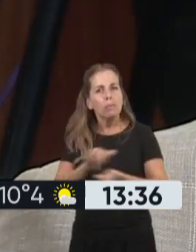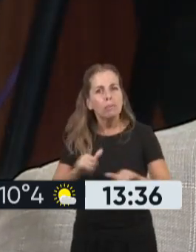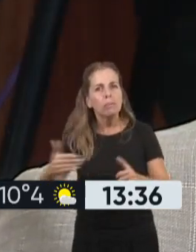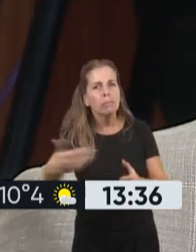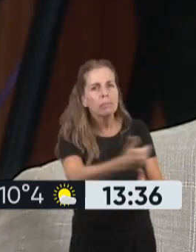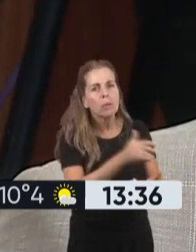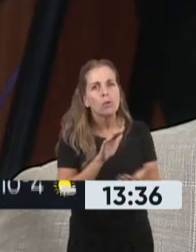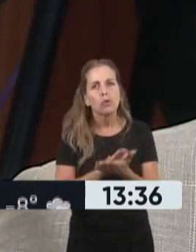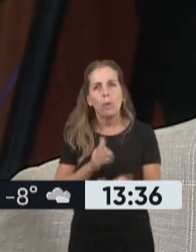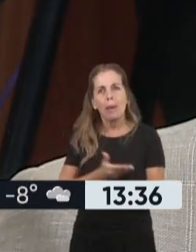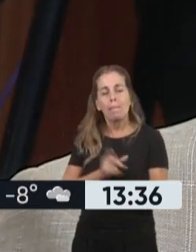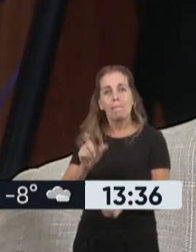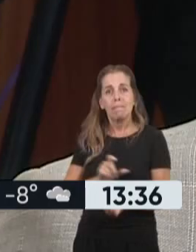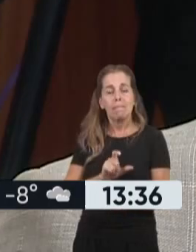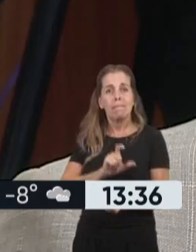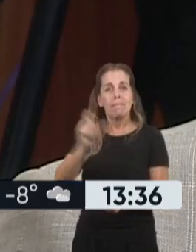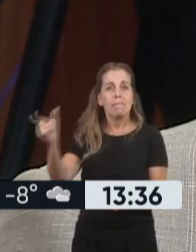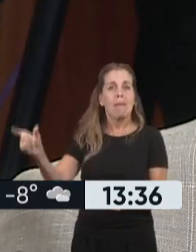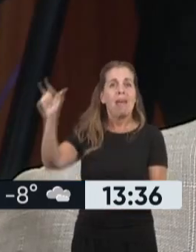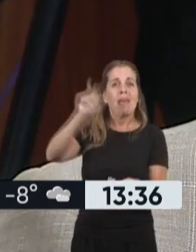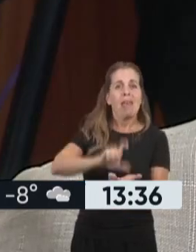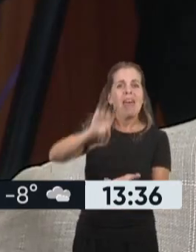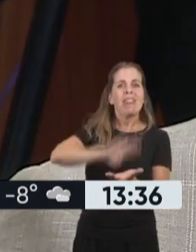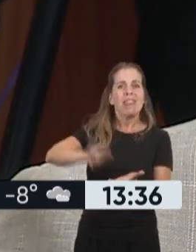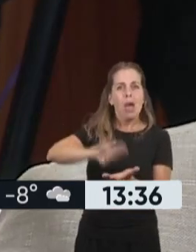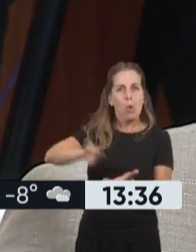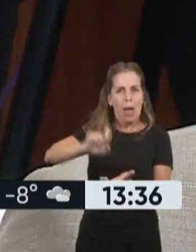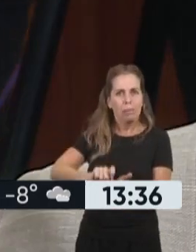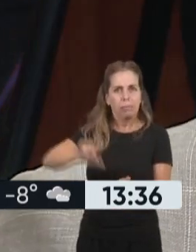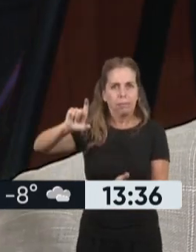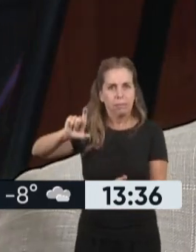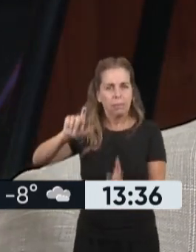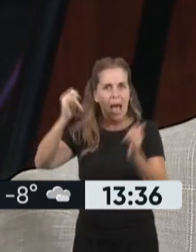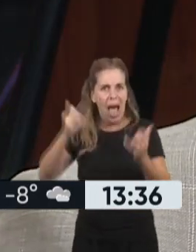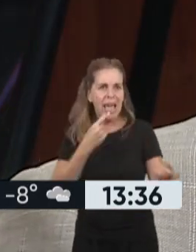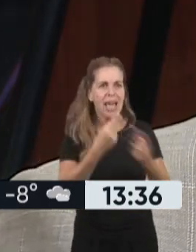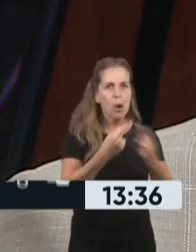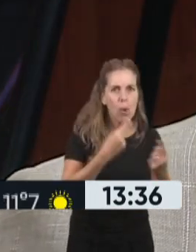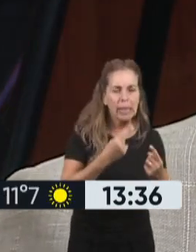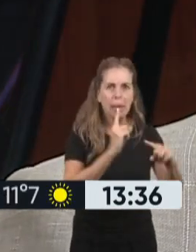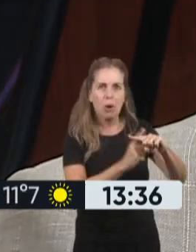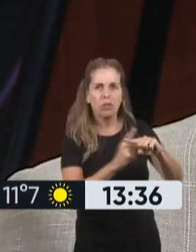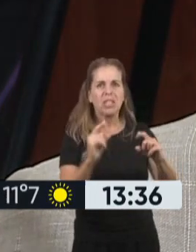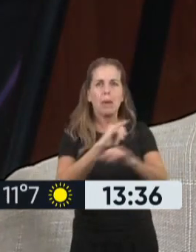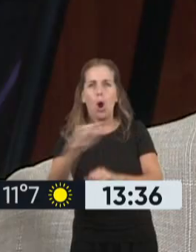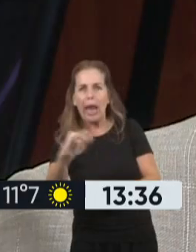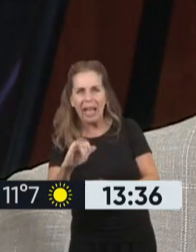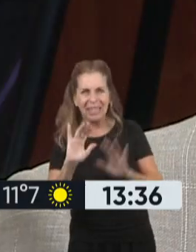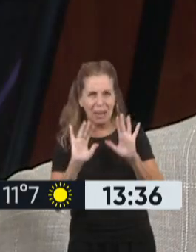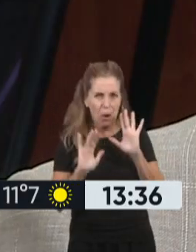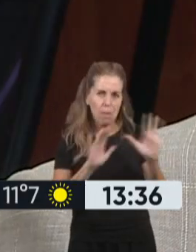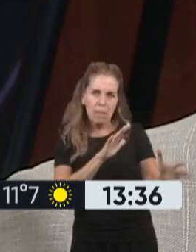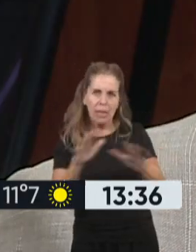más deuda. Hay una gran mayoría del país que está en contra, que lo ve como algo negativo. Hay muchas encuestas que se dieron a conocer en estos últimos días. Estamos hablando de más de